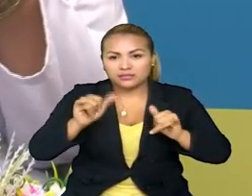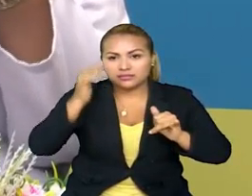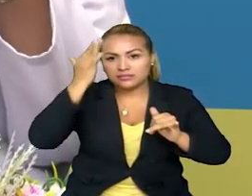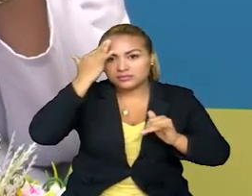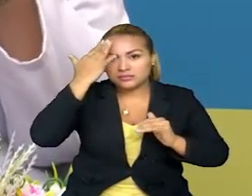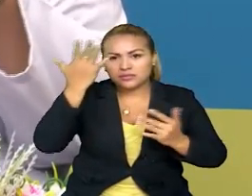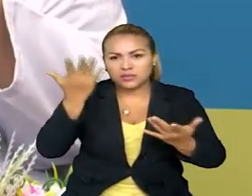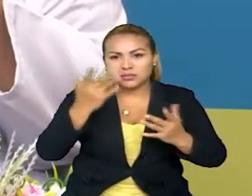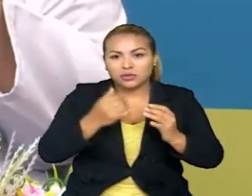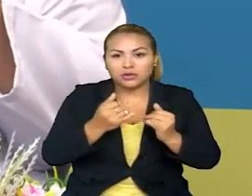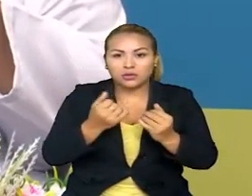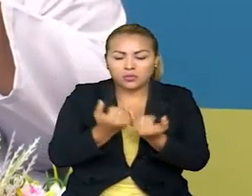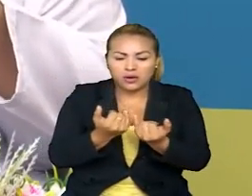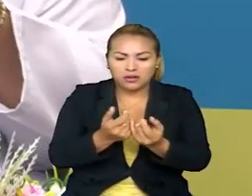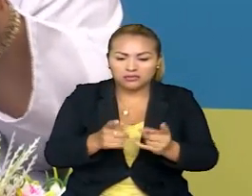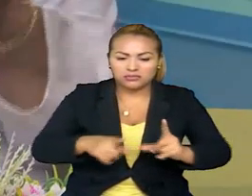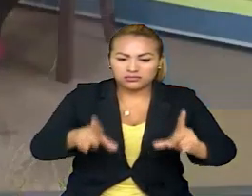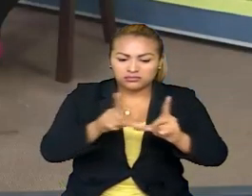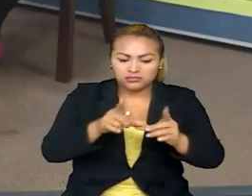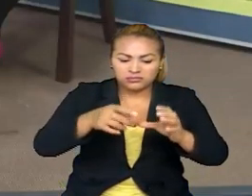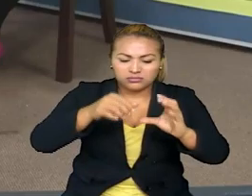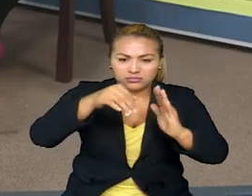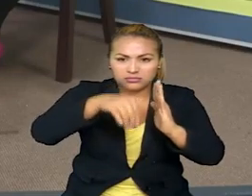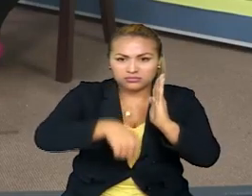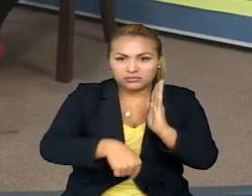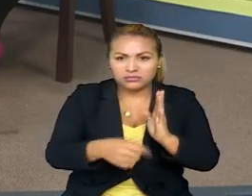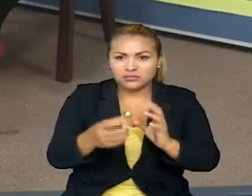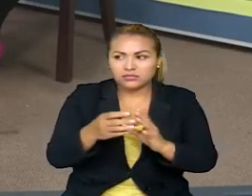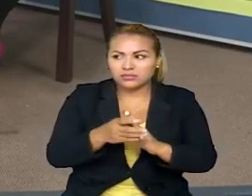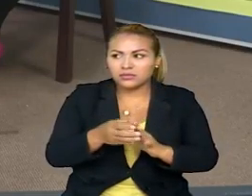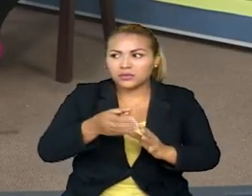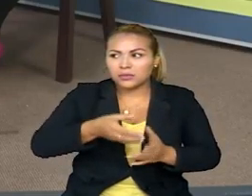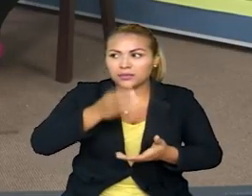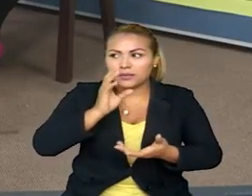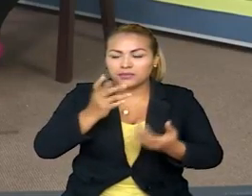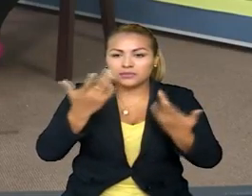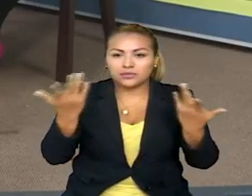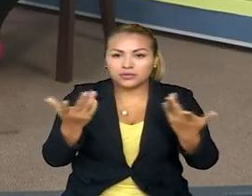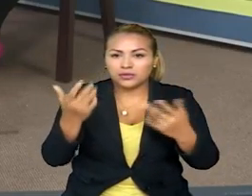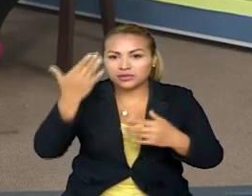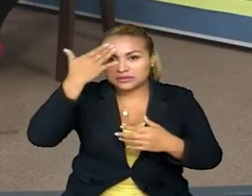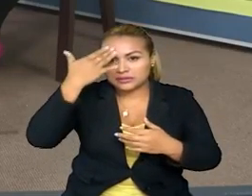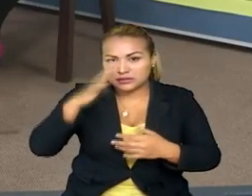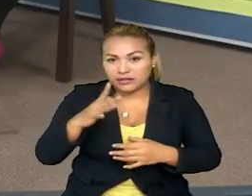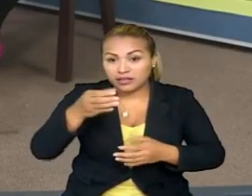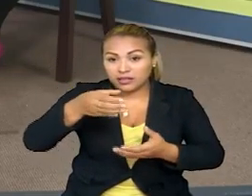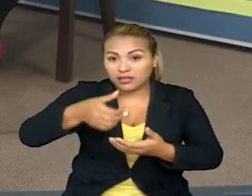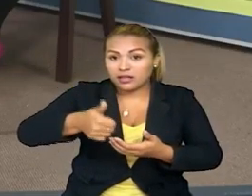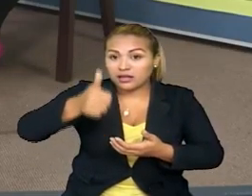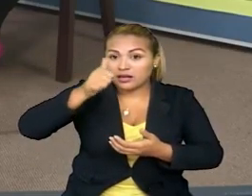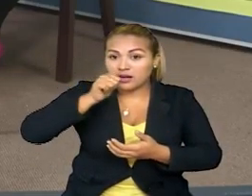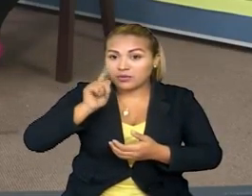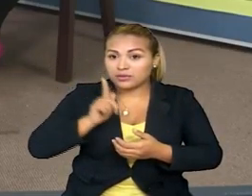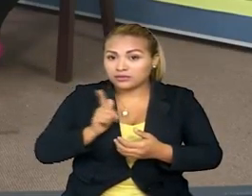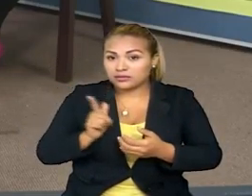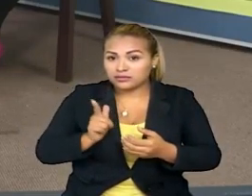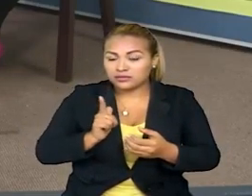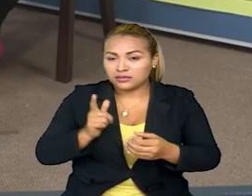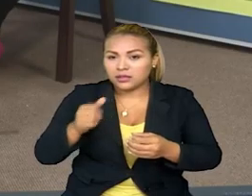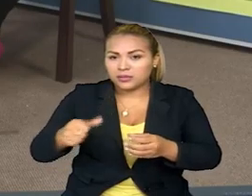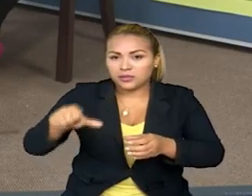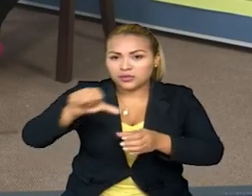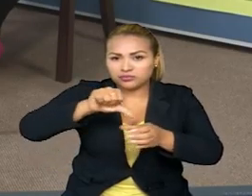enferman de la red porque ellos tienen estilo de vida saludable y saben que esa agua la tienen que clorar saben que